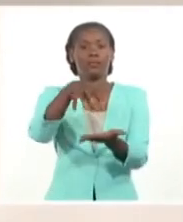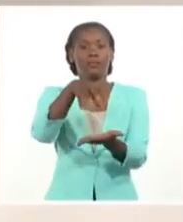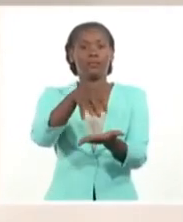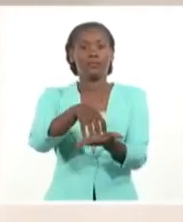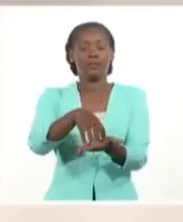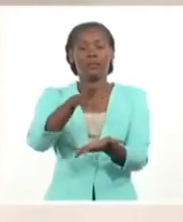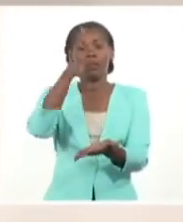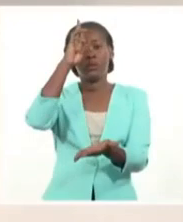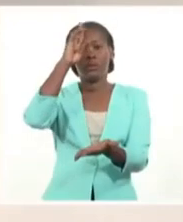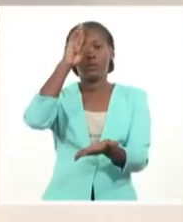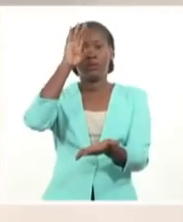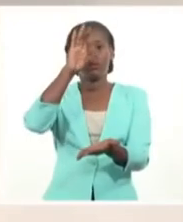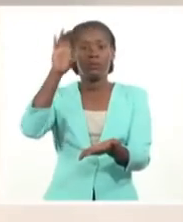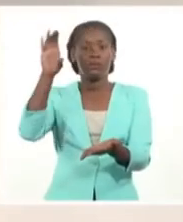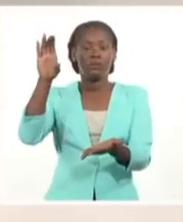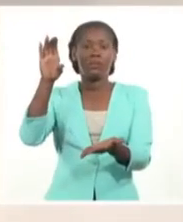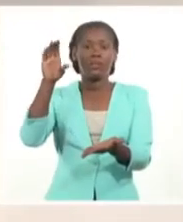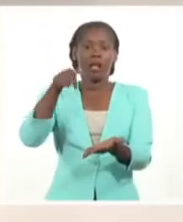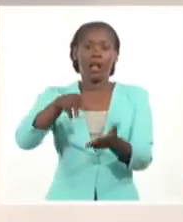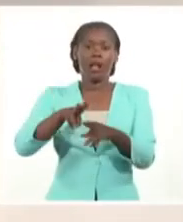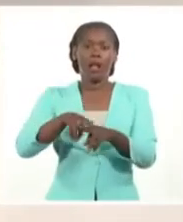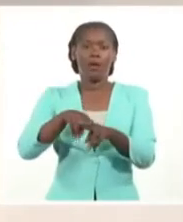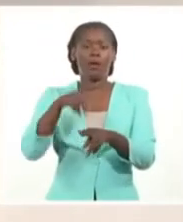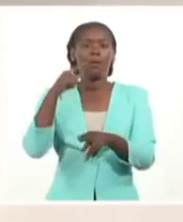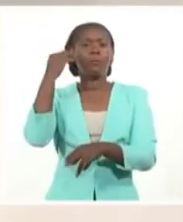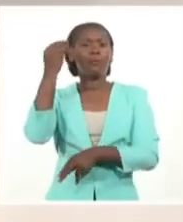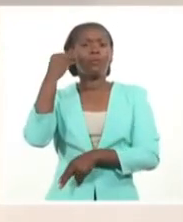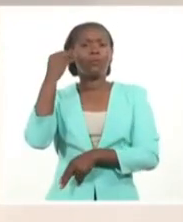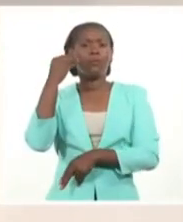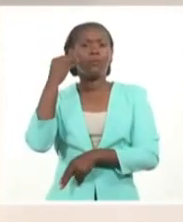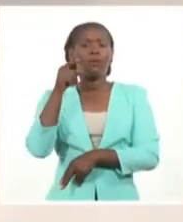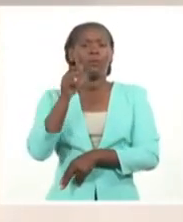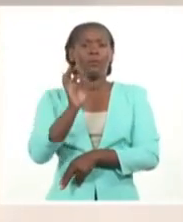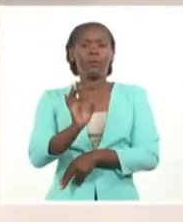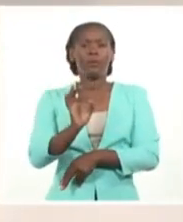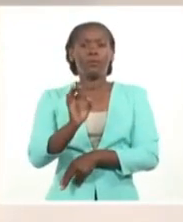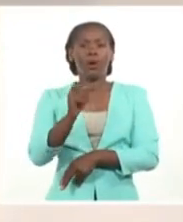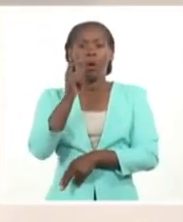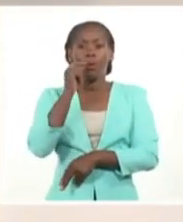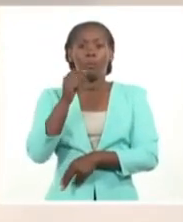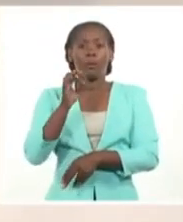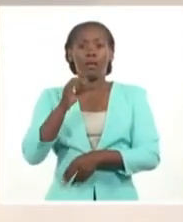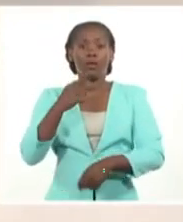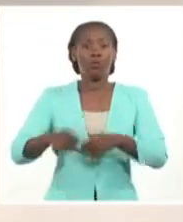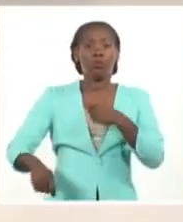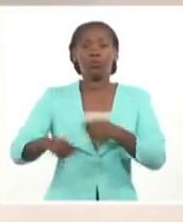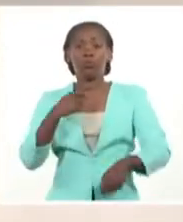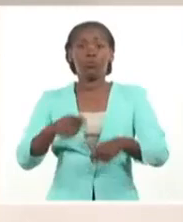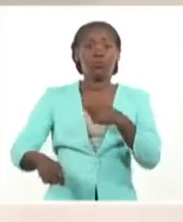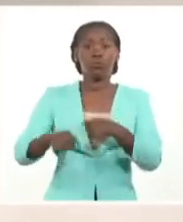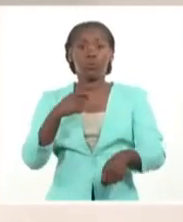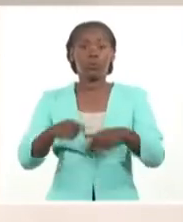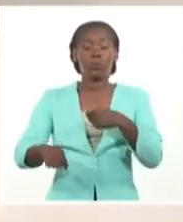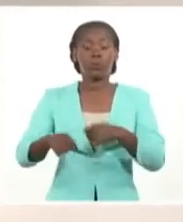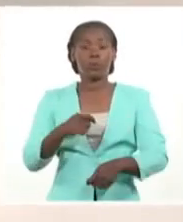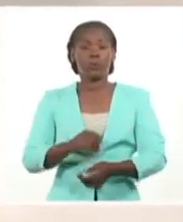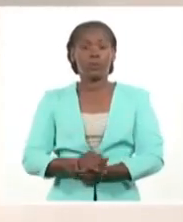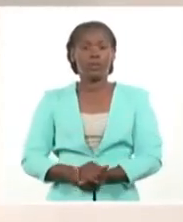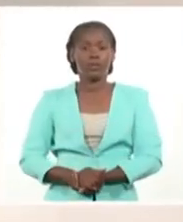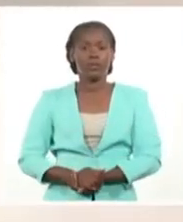Pedro Cubrí, aquí en la capital, para conocer el estado actual del estelar ex corredor cubano. Así es que, Glenda, buenas tardes,